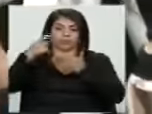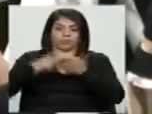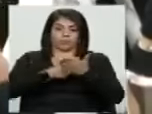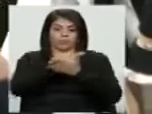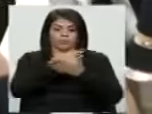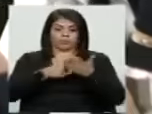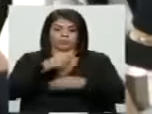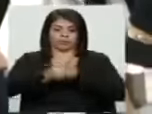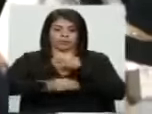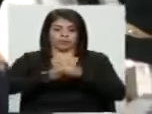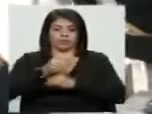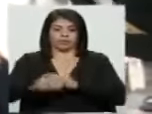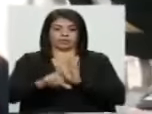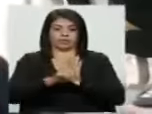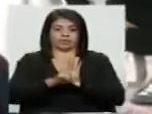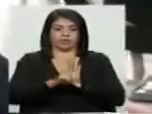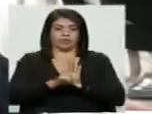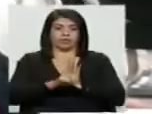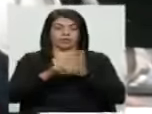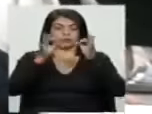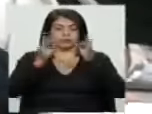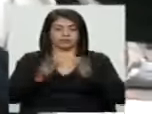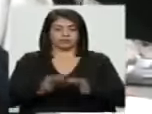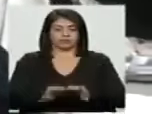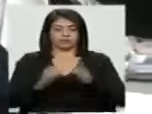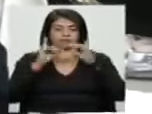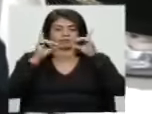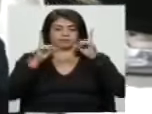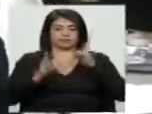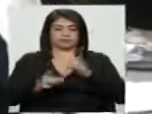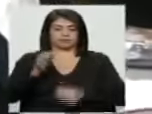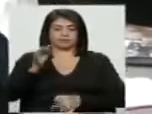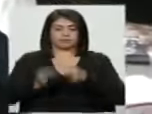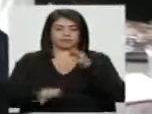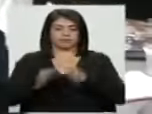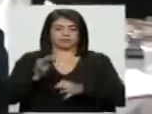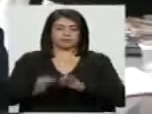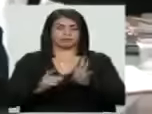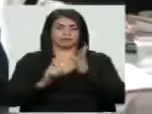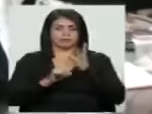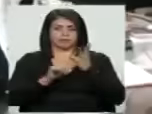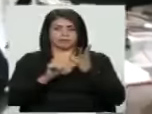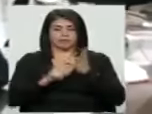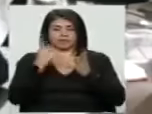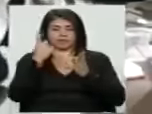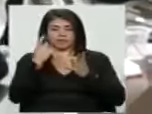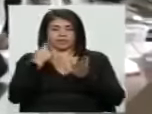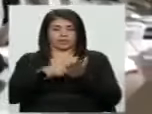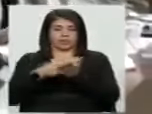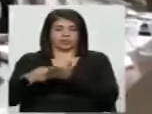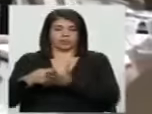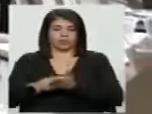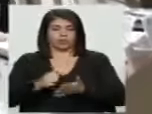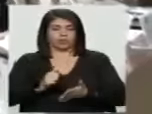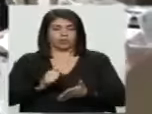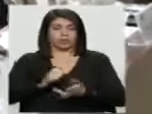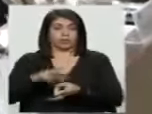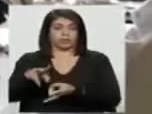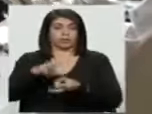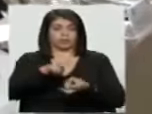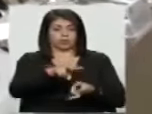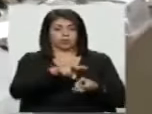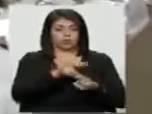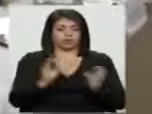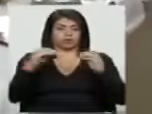prohibiciones establecidas en la ley, declarado por decisión judicial. 4. La falta de pago de cualquier multa impuesta